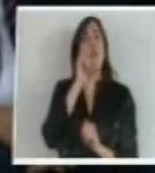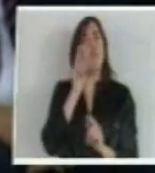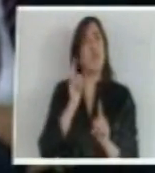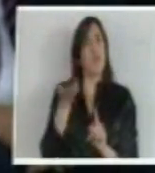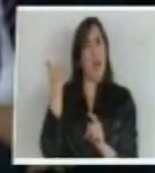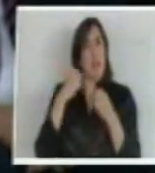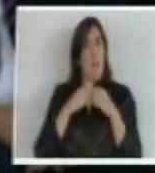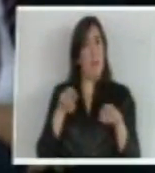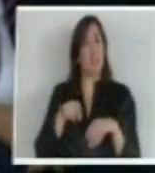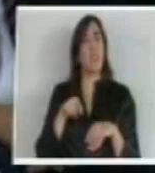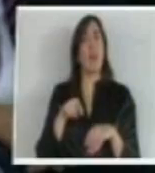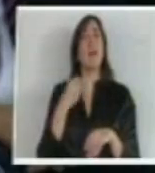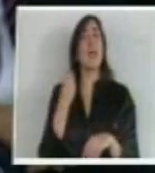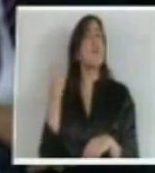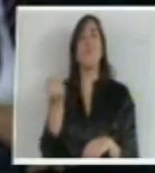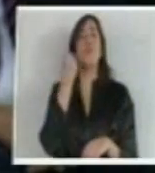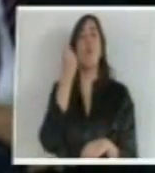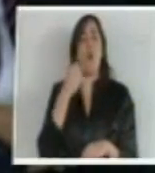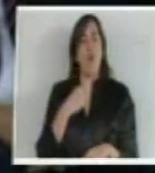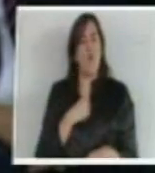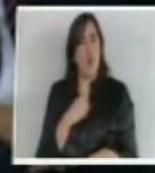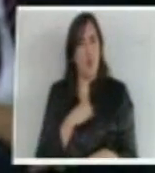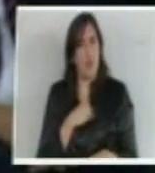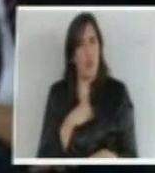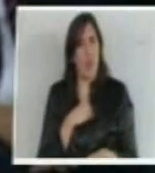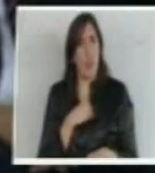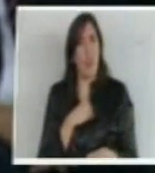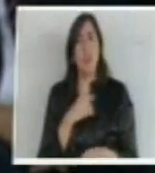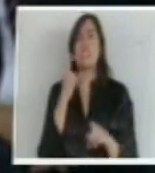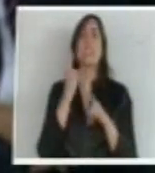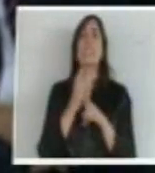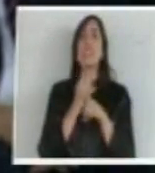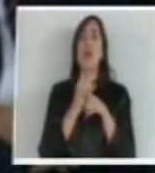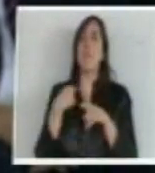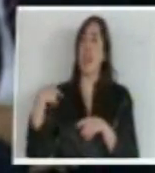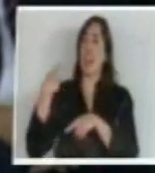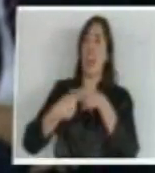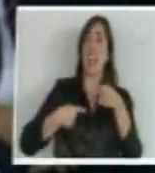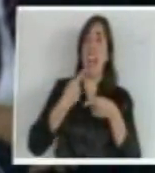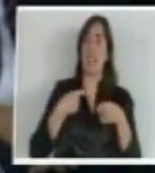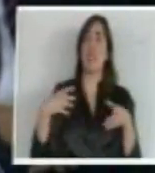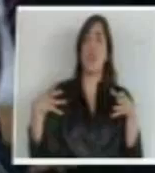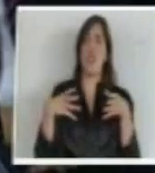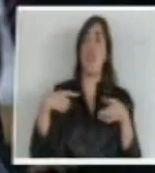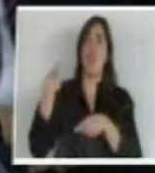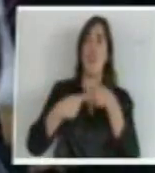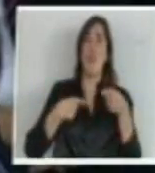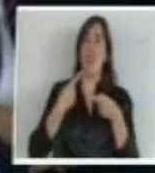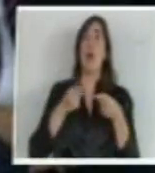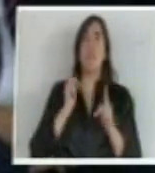la voluntad, lo que siempre nos movió a nuestra generación, lo que siempre lo movilizó a